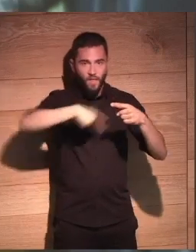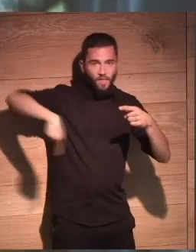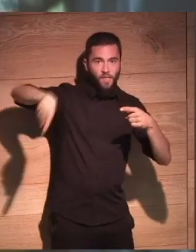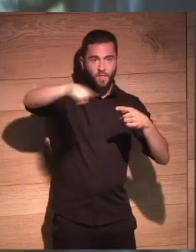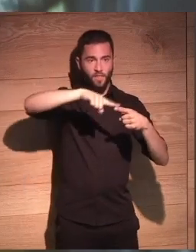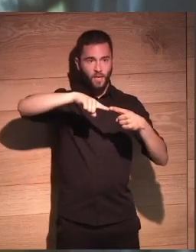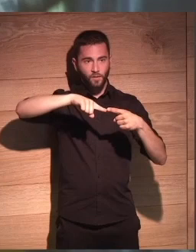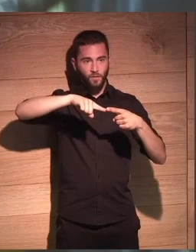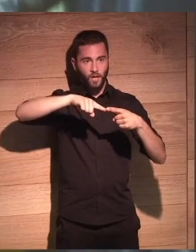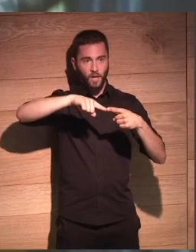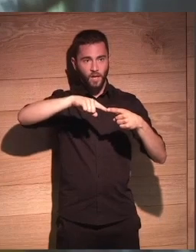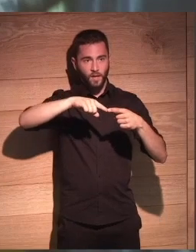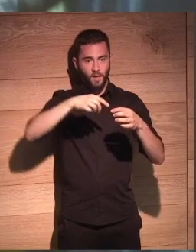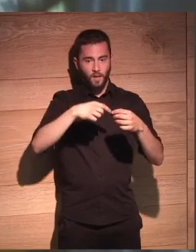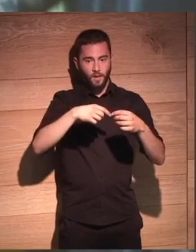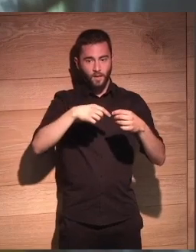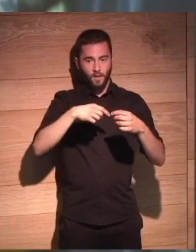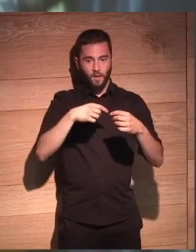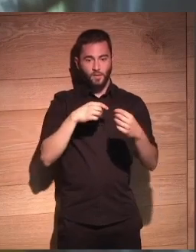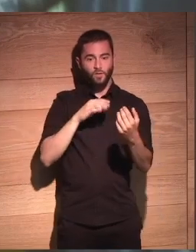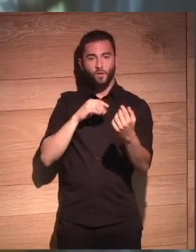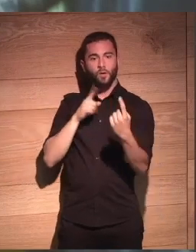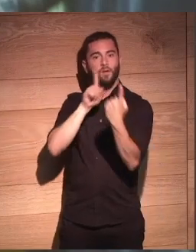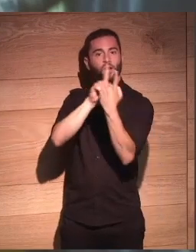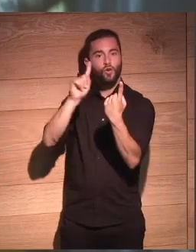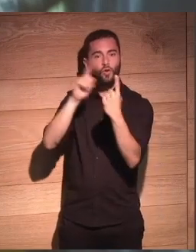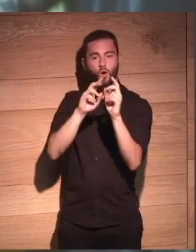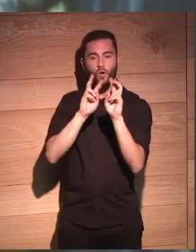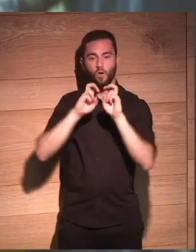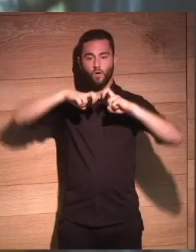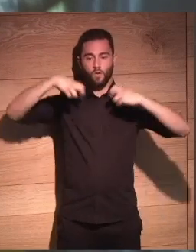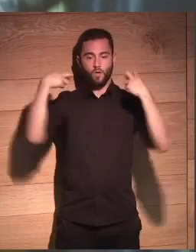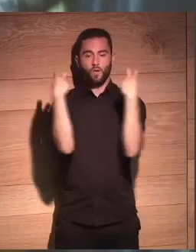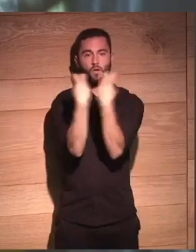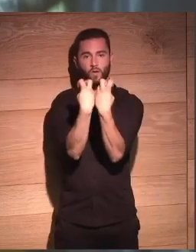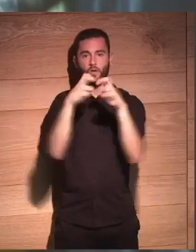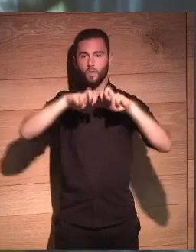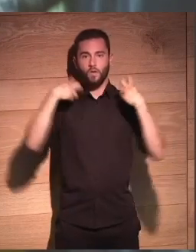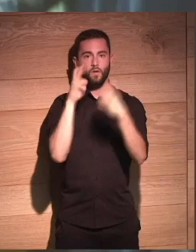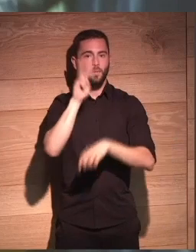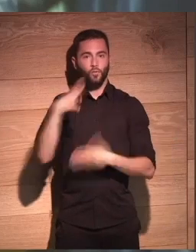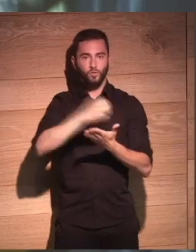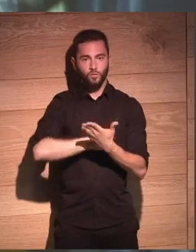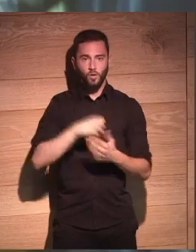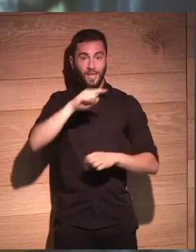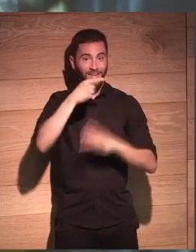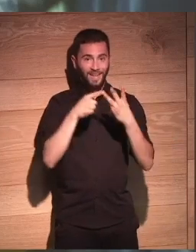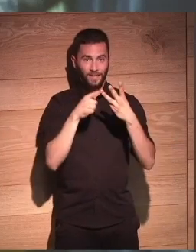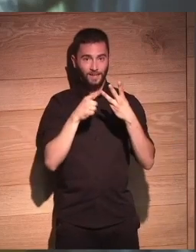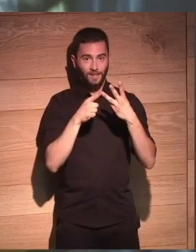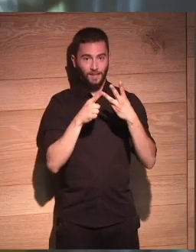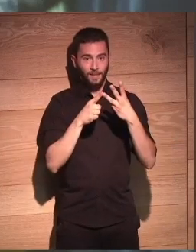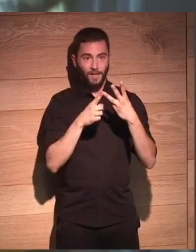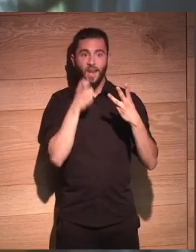coreográficamente hacemos una ronda donde nadie está delante de otro, sino todos nos vemos. Y la tercera y fundamental, que es que